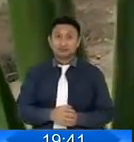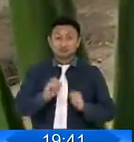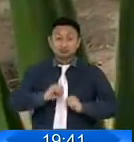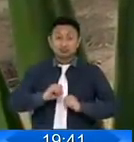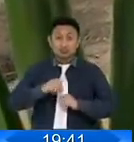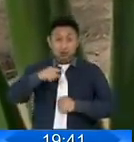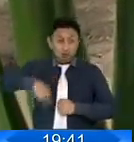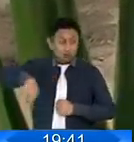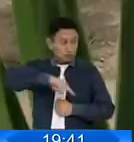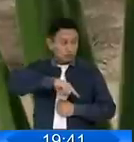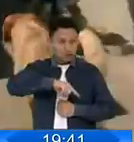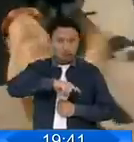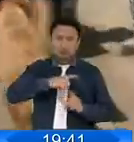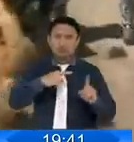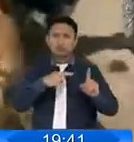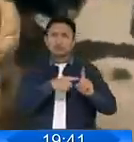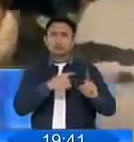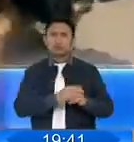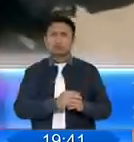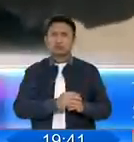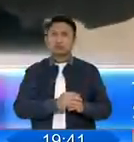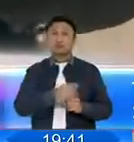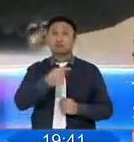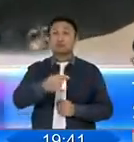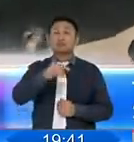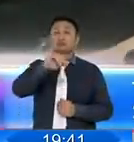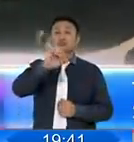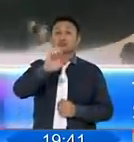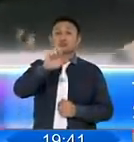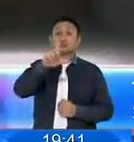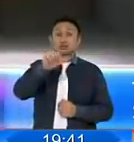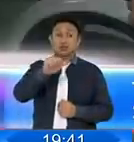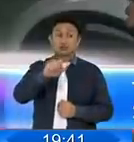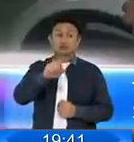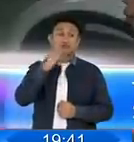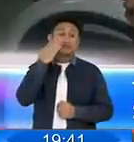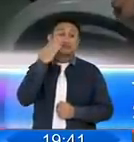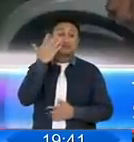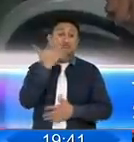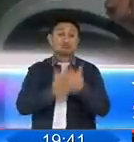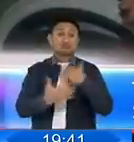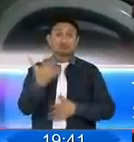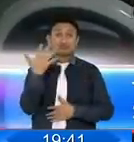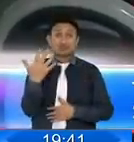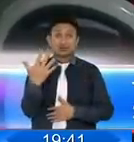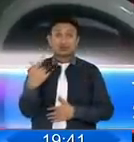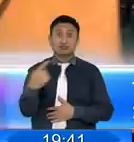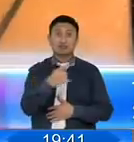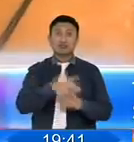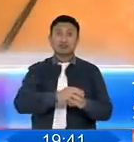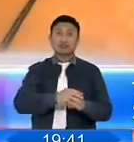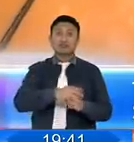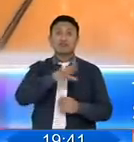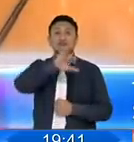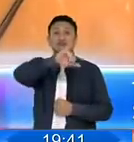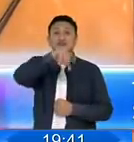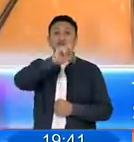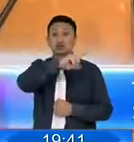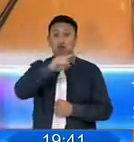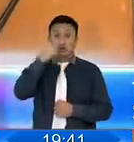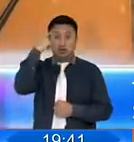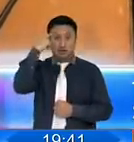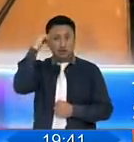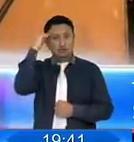conocimos el caso de Isela Castillo, una madre de 5 niños, uno de ellos John, quien padece parálisis cerebral. Debido